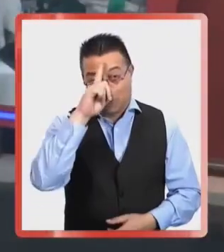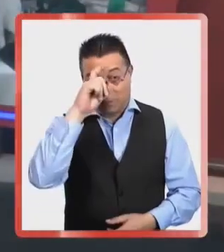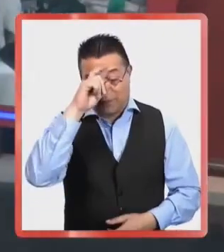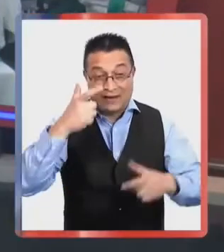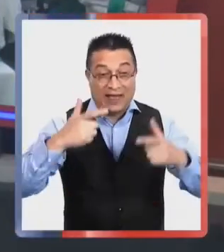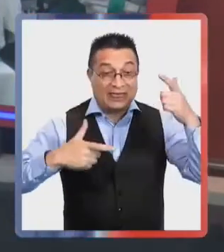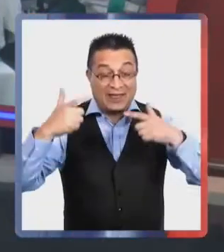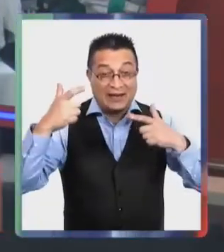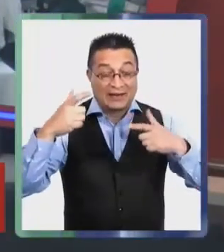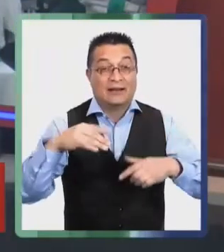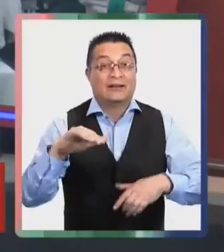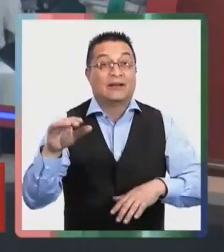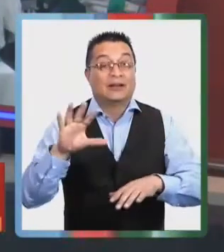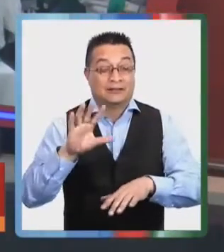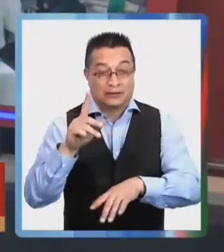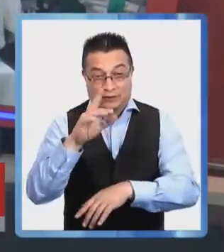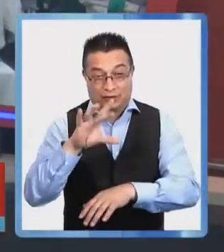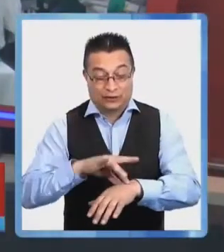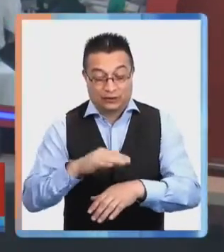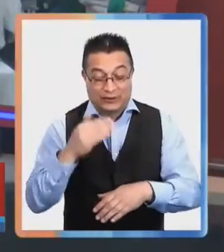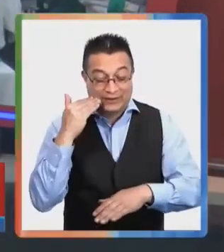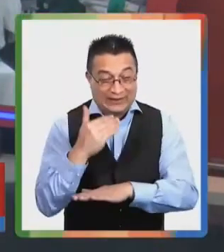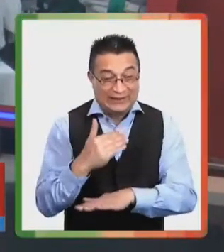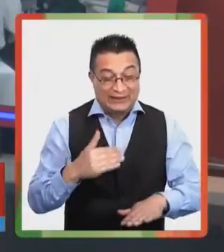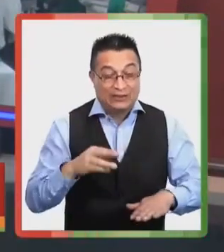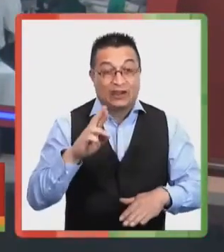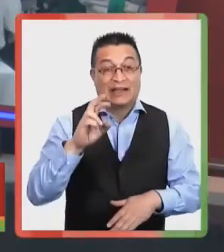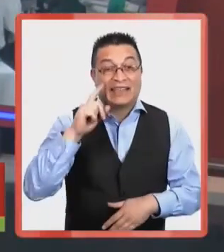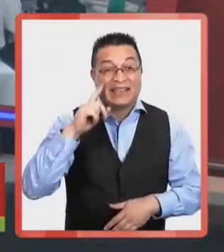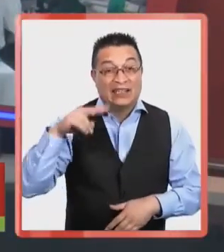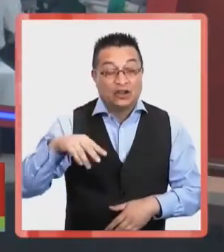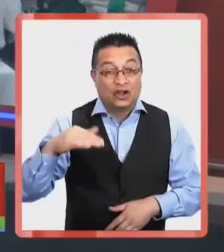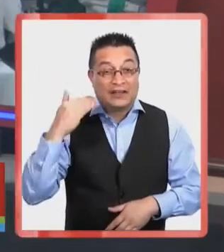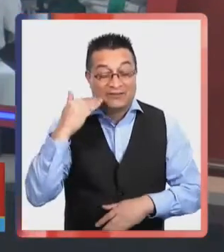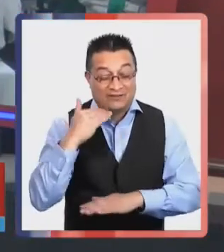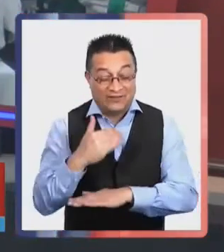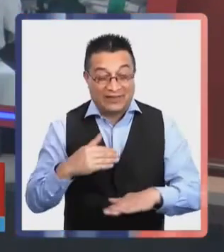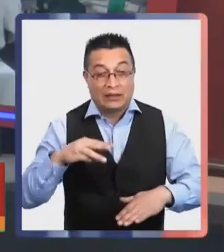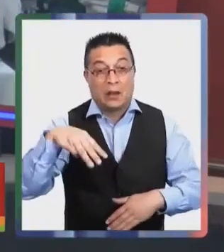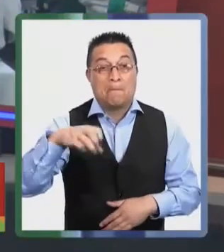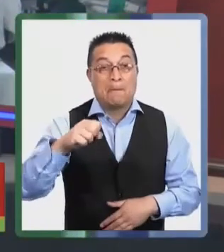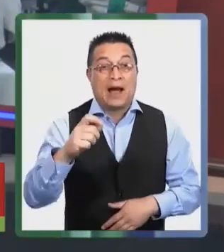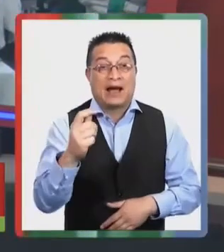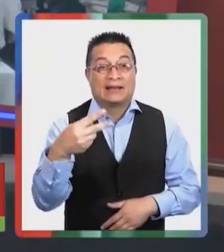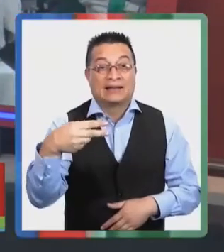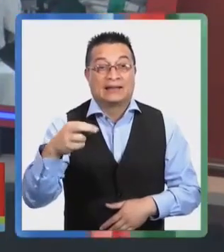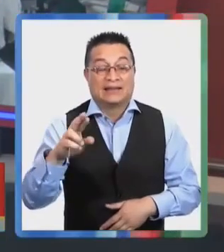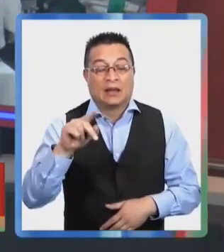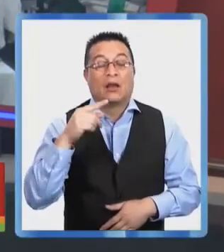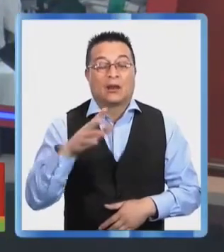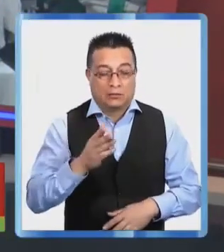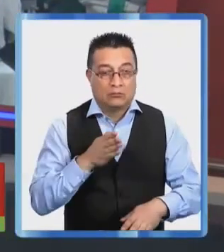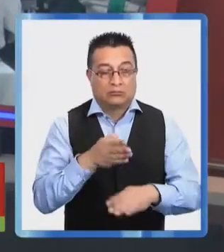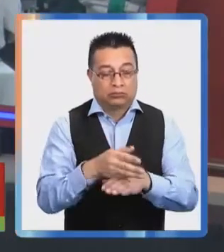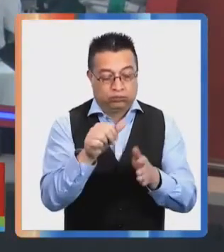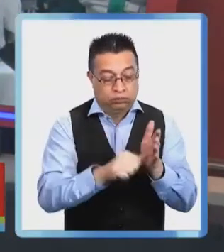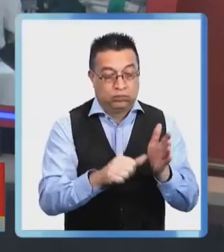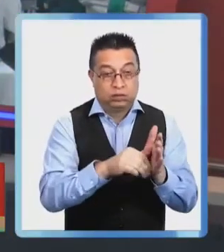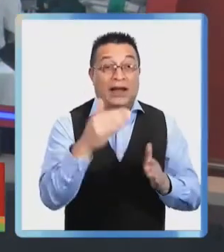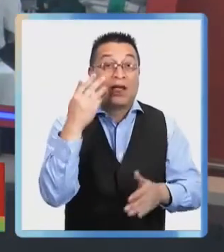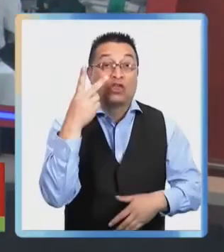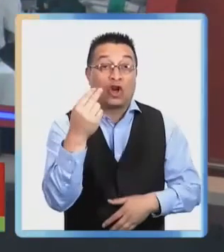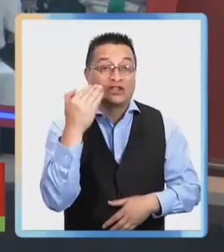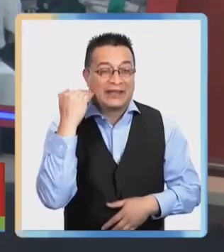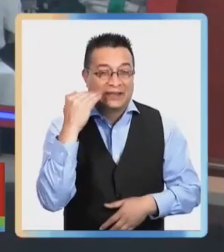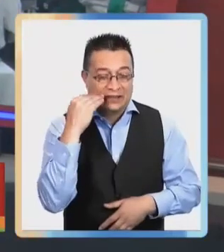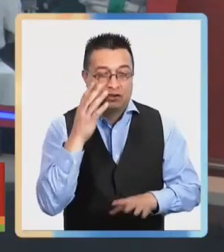En el hospital de Talca, pediatras voluntarios de la Corporación Renal Infantil Mater participaron de un operativo quirúrgico para atender a